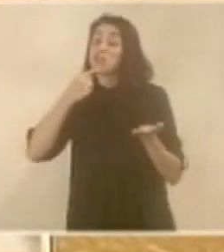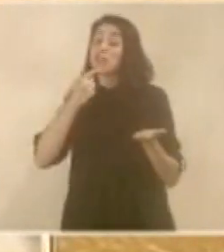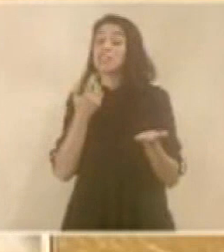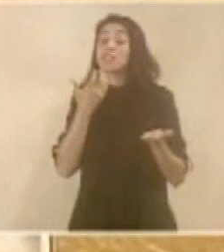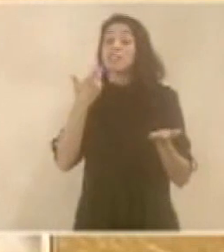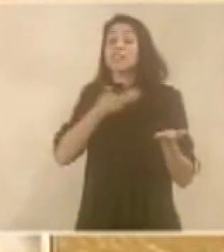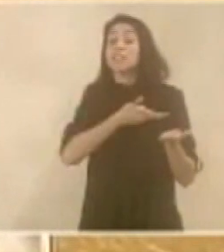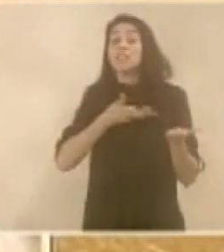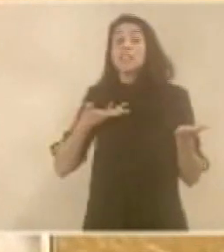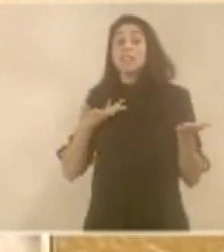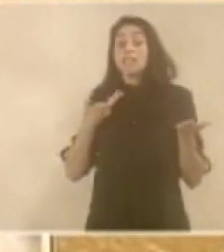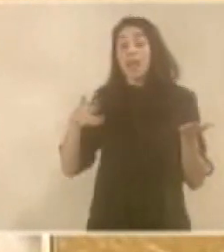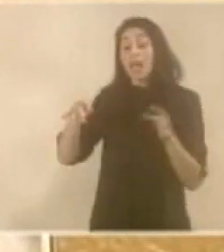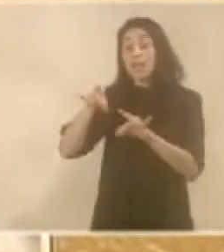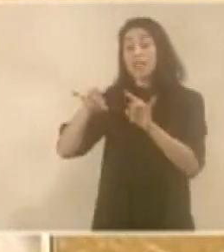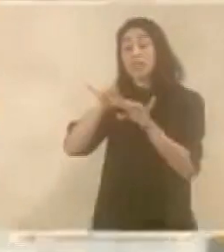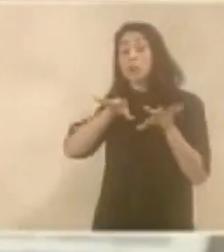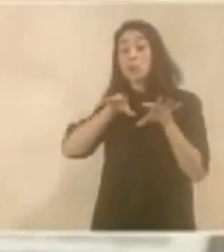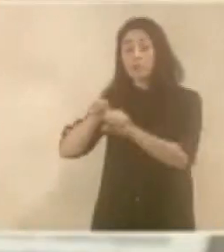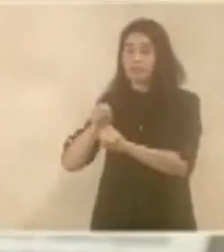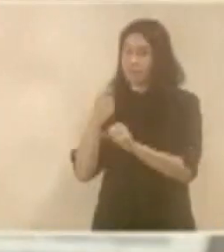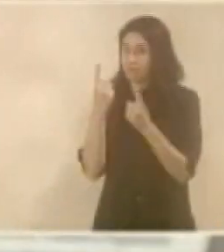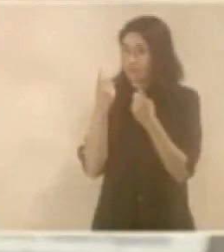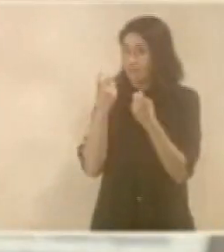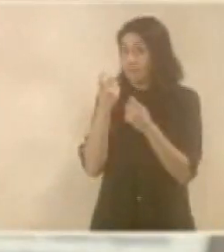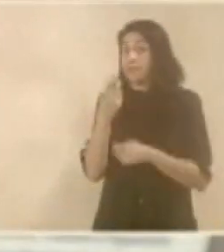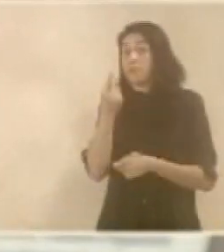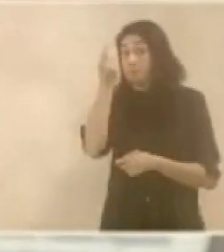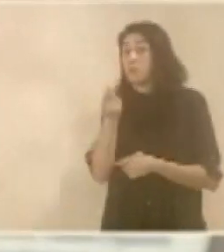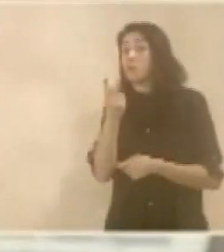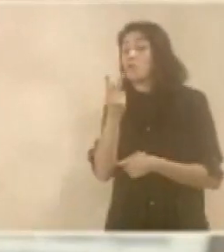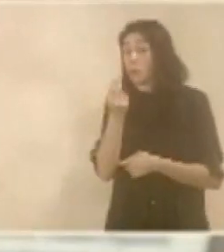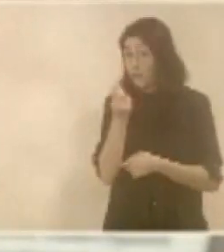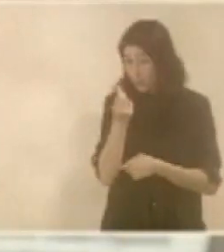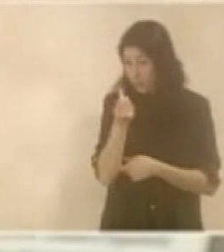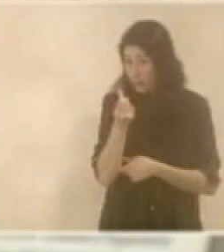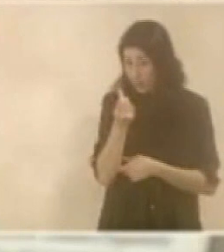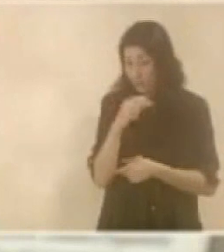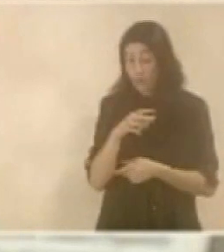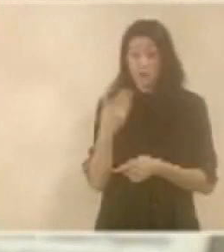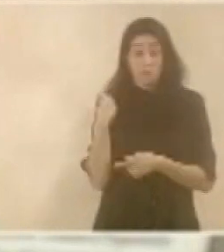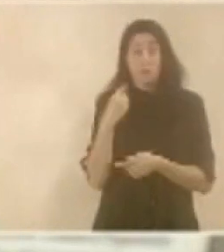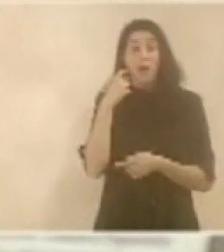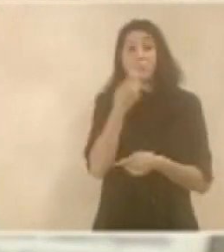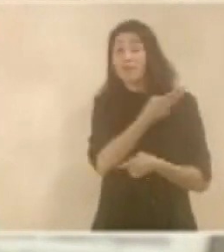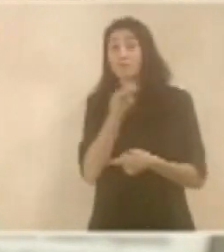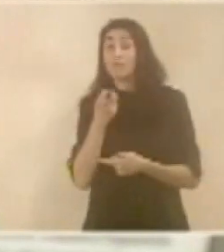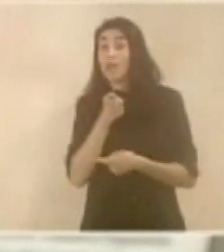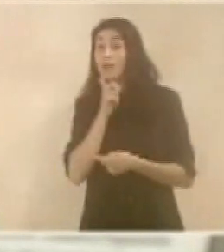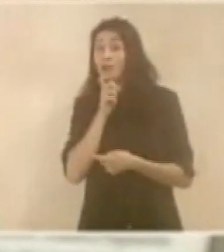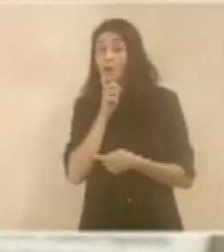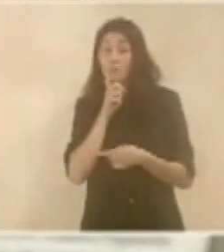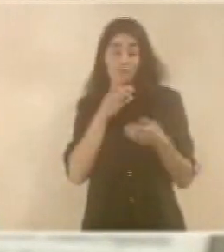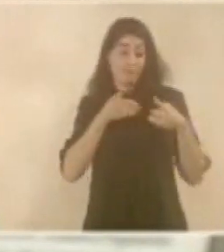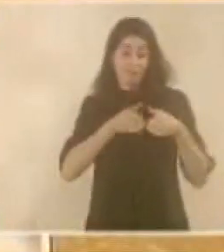consolidar su ocupación, pero tendría que recibir todo el apoyo logístico por mar, por lo que tendría que dominar las rutas de navegación necesarias para